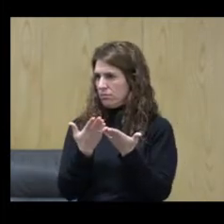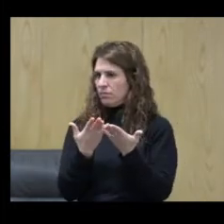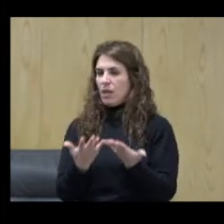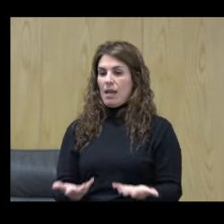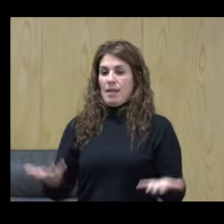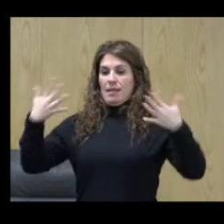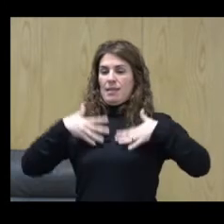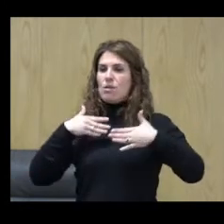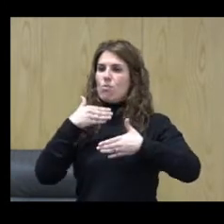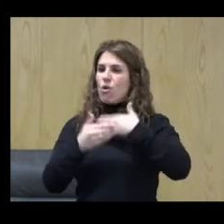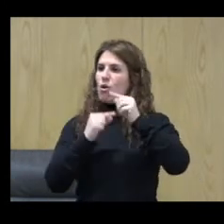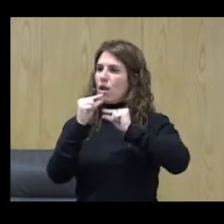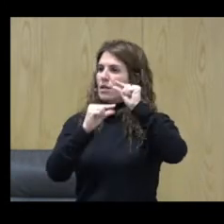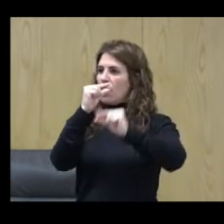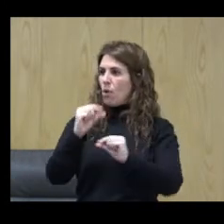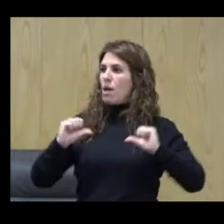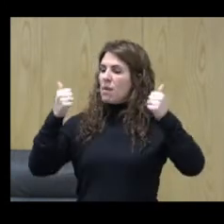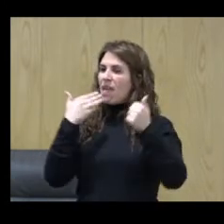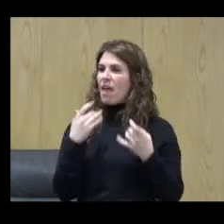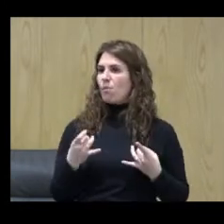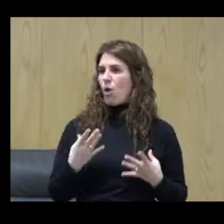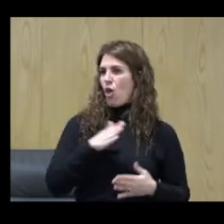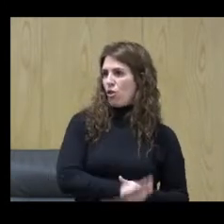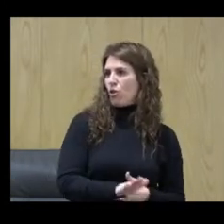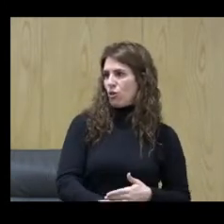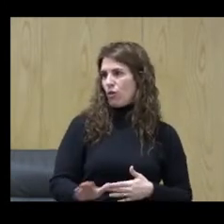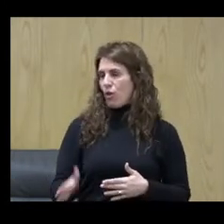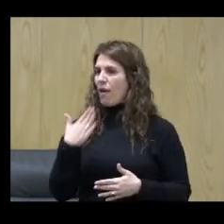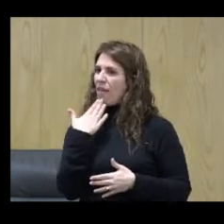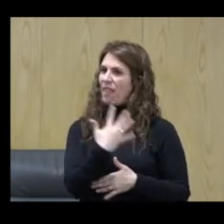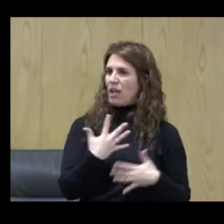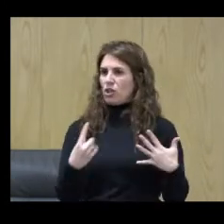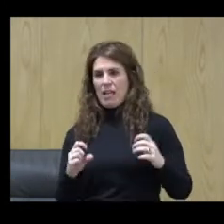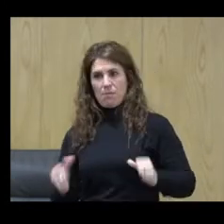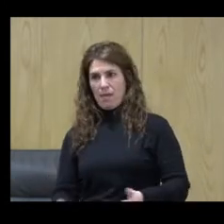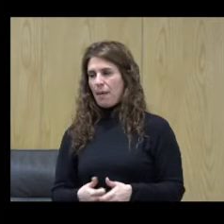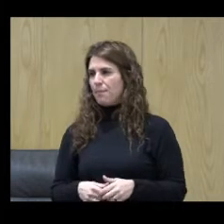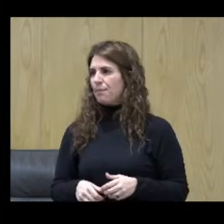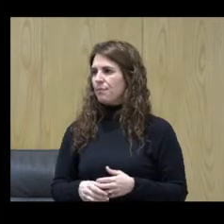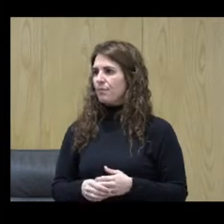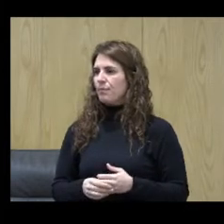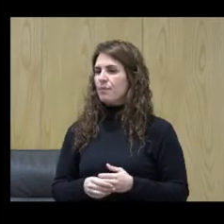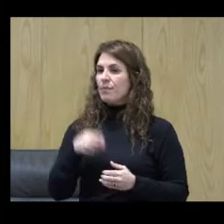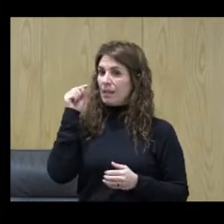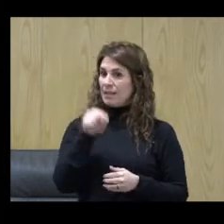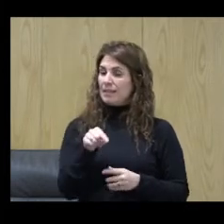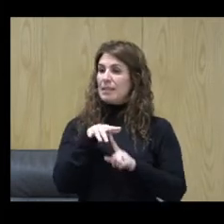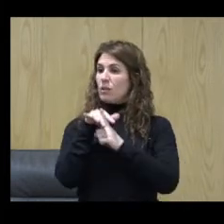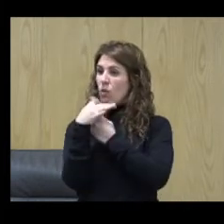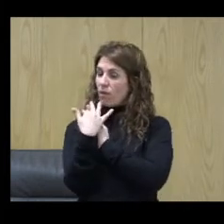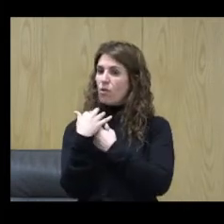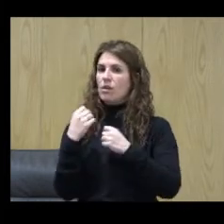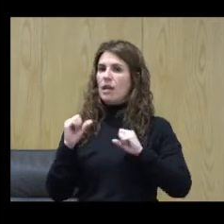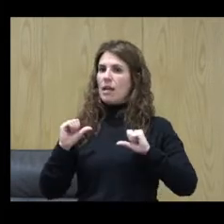adquisición progresivo que se iniciaba en edades muy tempranas, fundamentalmente entre los 5 y 6 años, ¿no? Ese ha sido el marco que ha sido